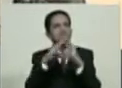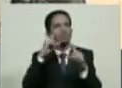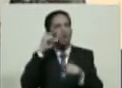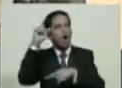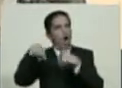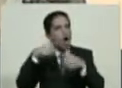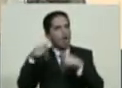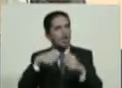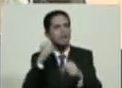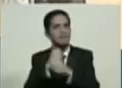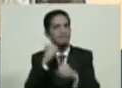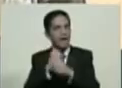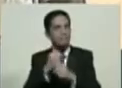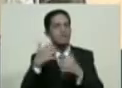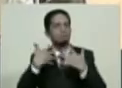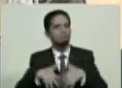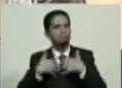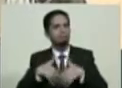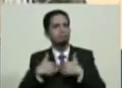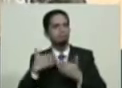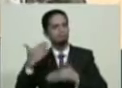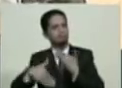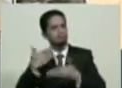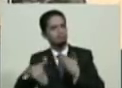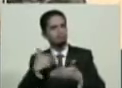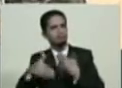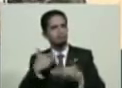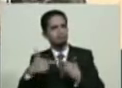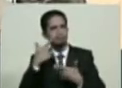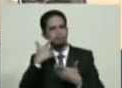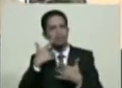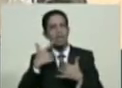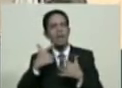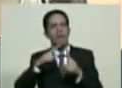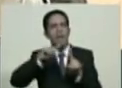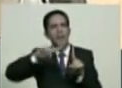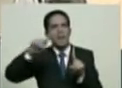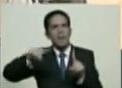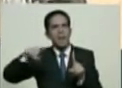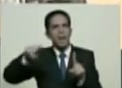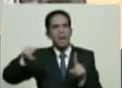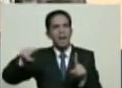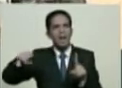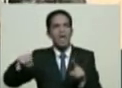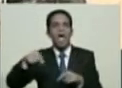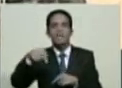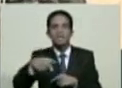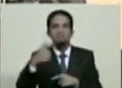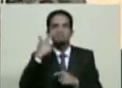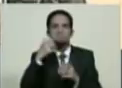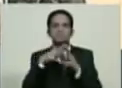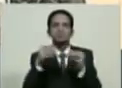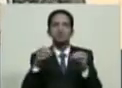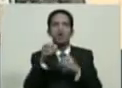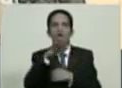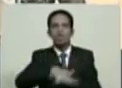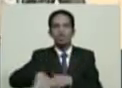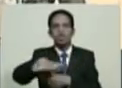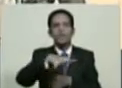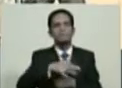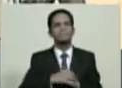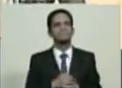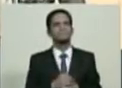para poner en marcha en los próximos días 300 megavatios más de generación para el sistema eléctrico de la región